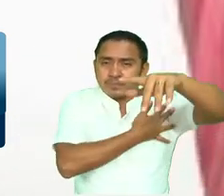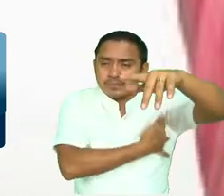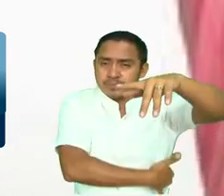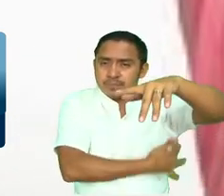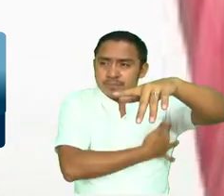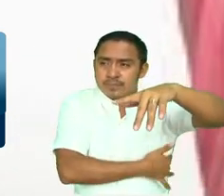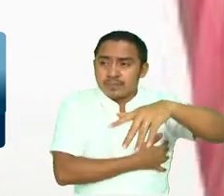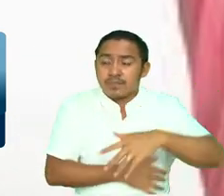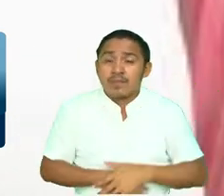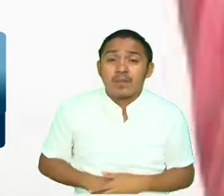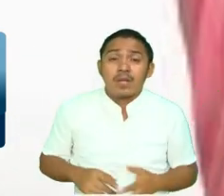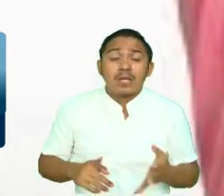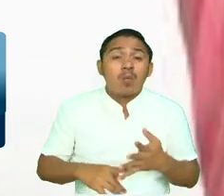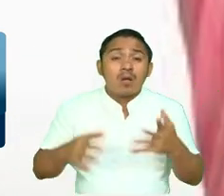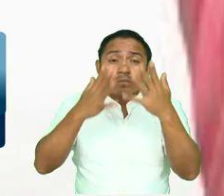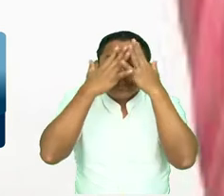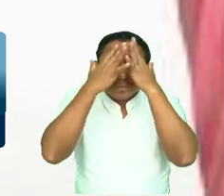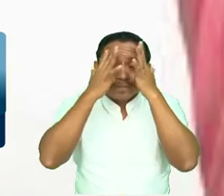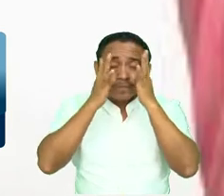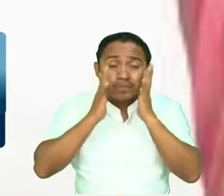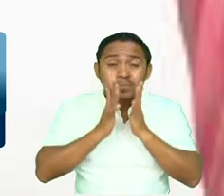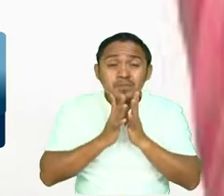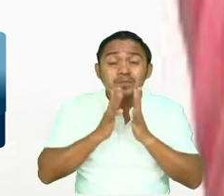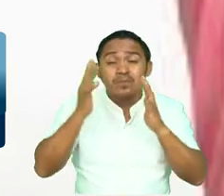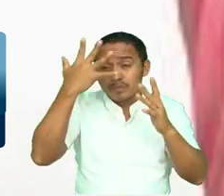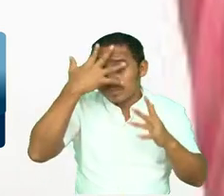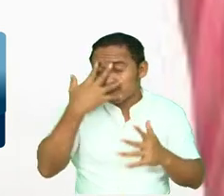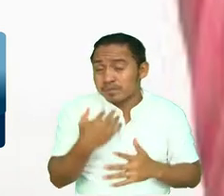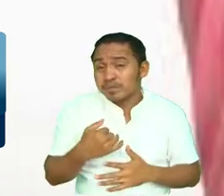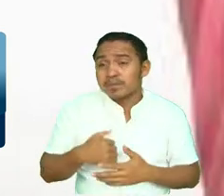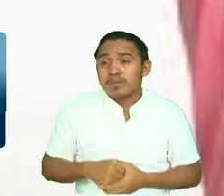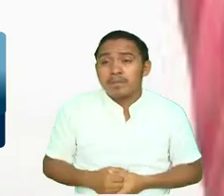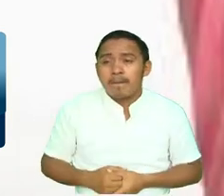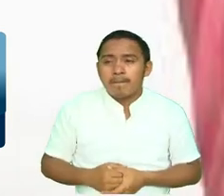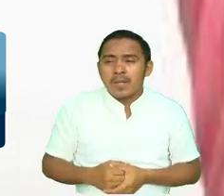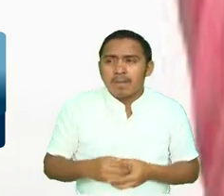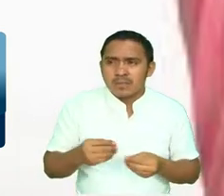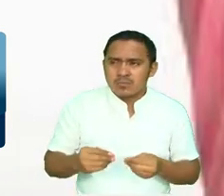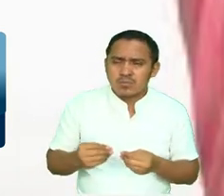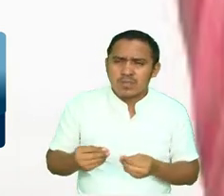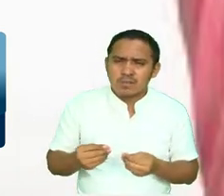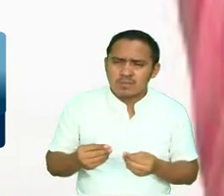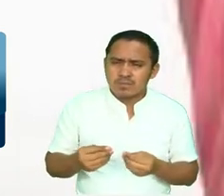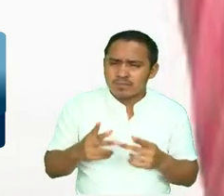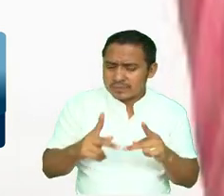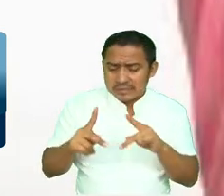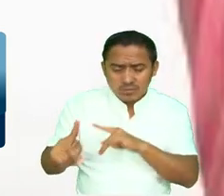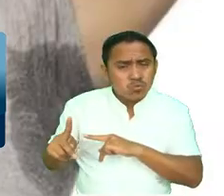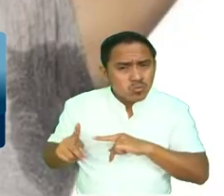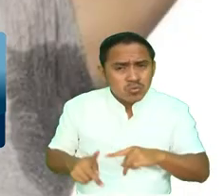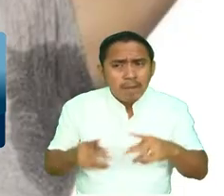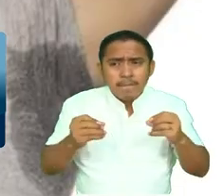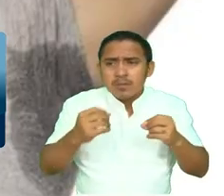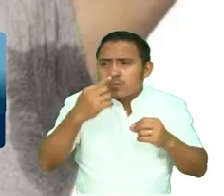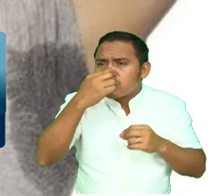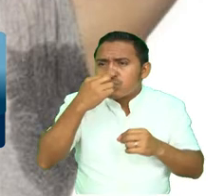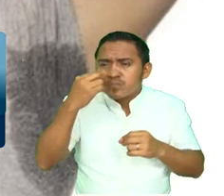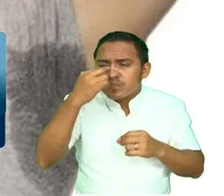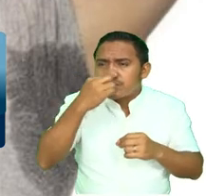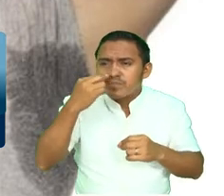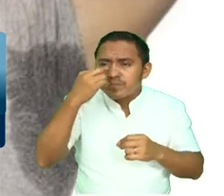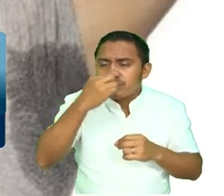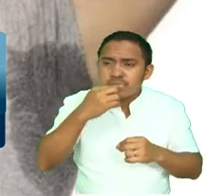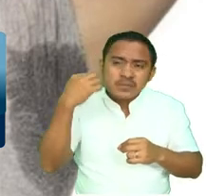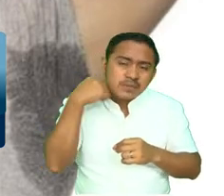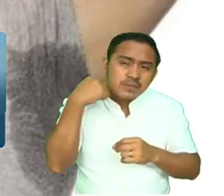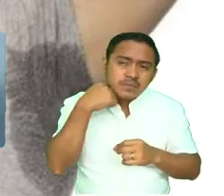puede afectar lo que es la cara también de los pacientes. Sí, hay personas que se miran bastante como la nariz, sobre todo en la nariz